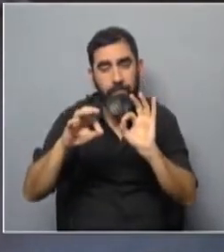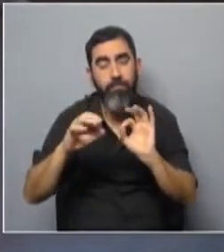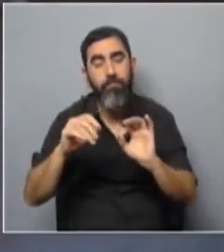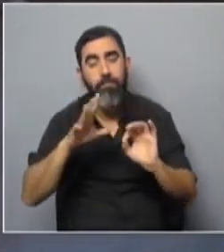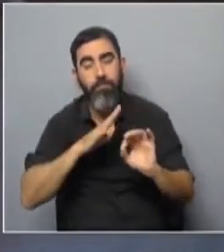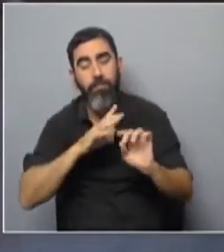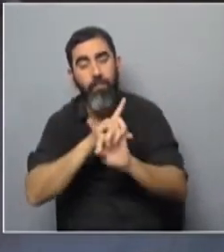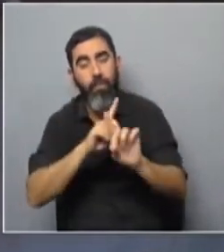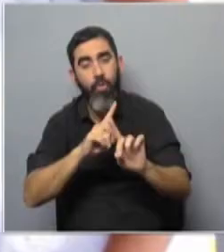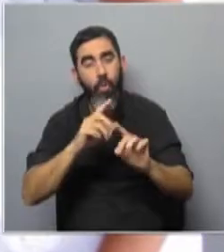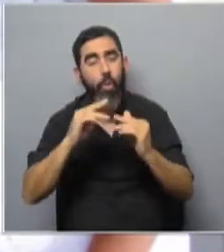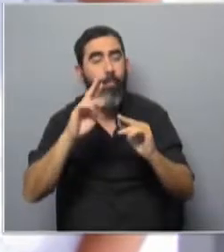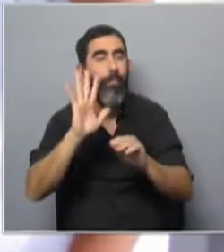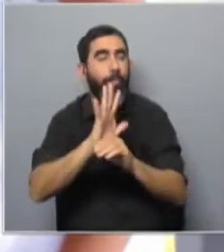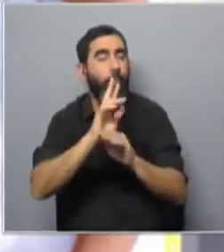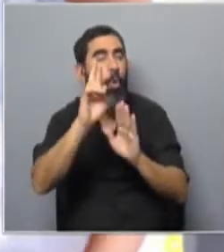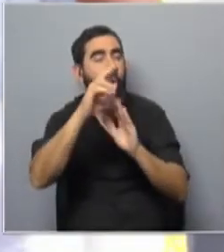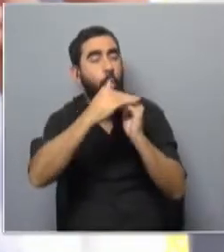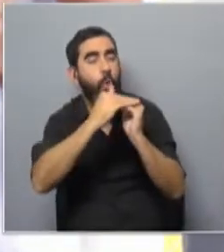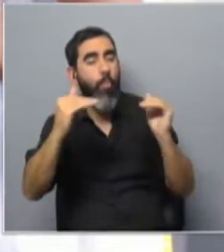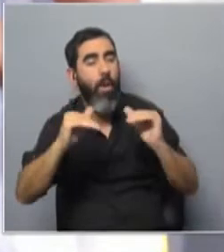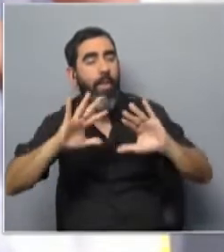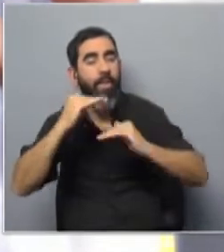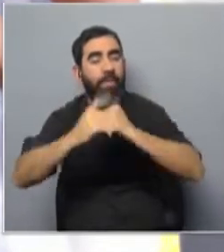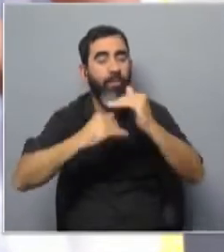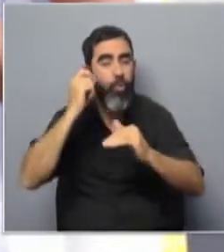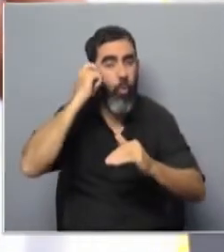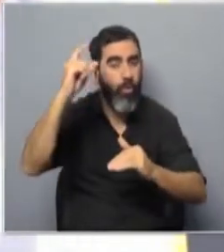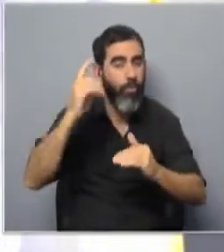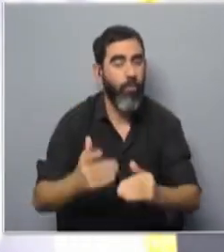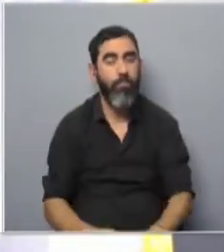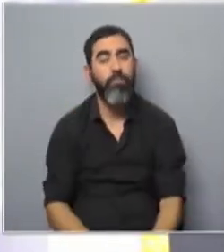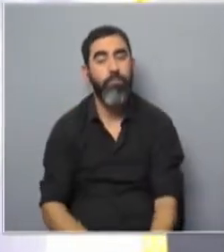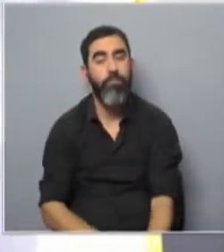menos normatizadora de qué es el desarrollo cognitivo.